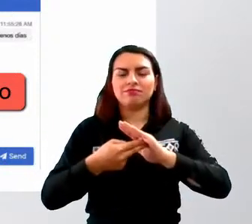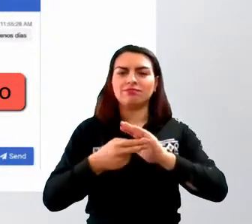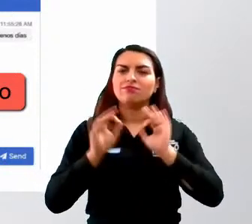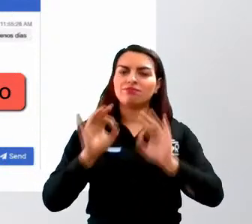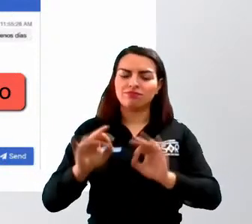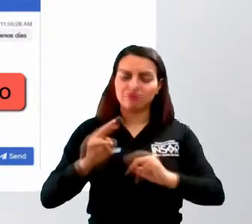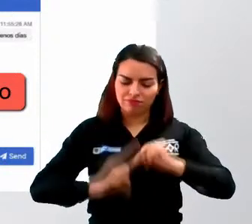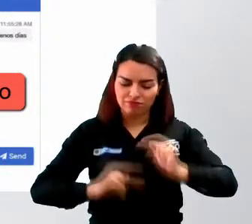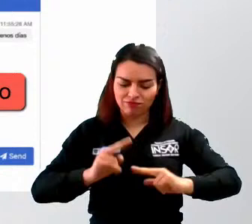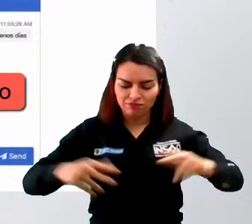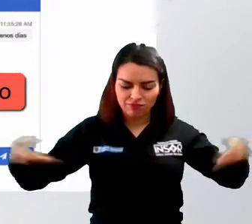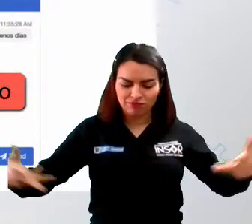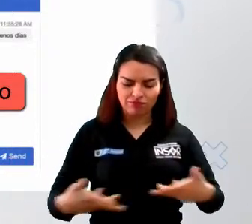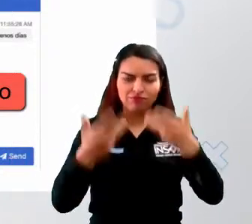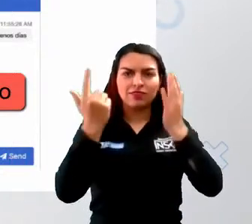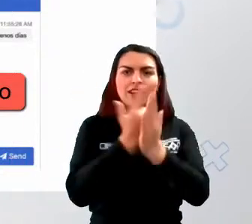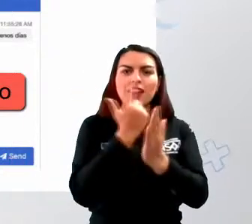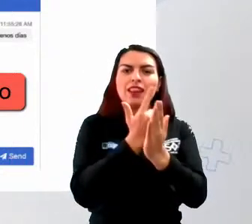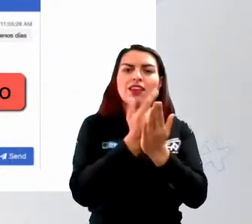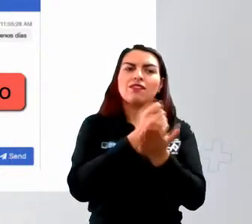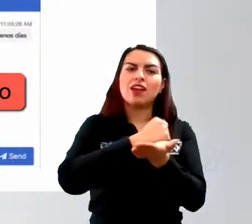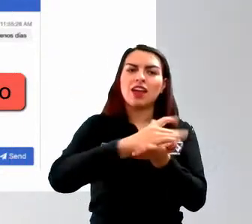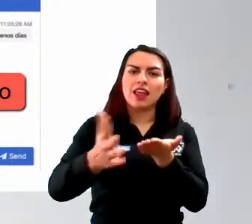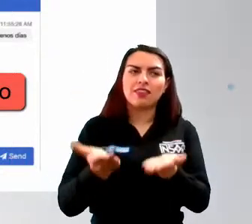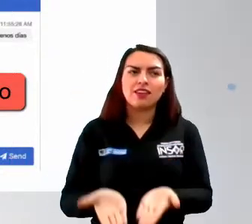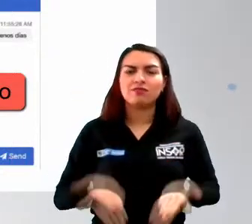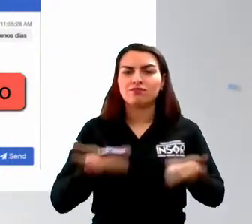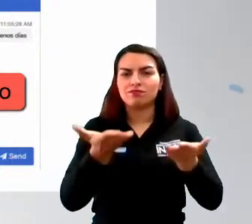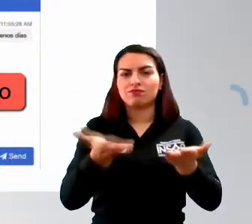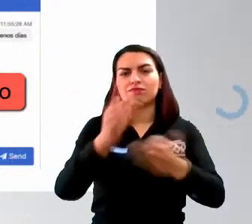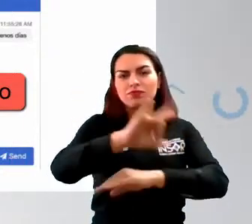ser libre gratuitamente en línea.